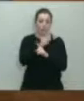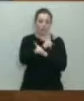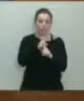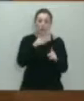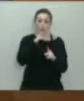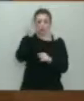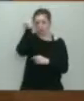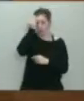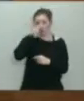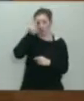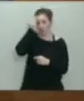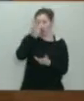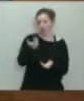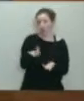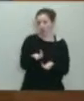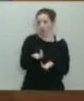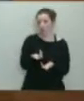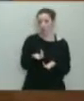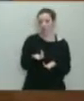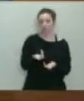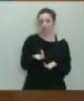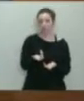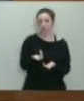que es bastante